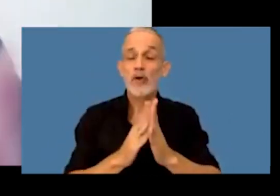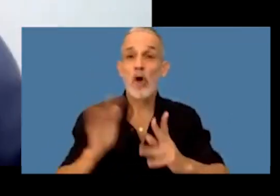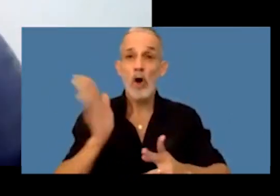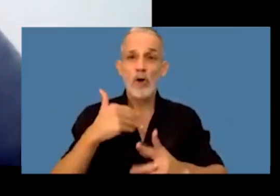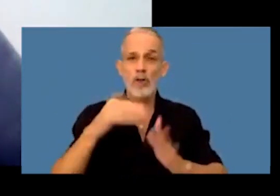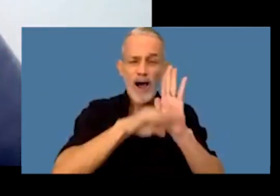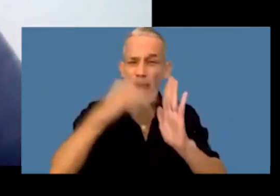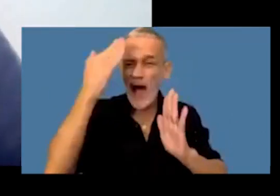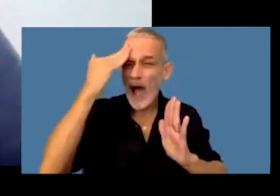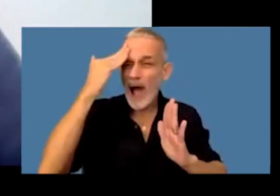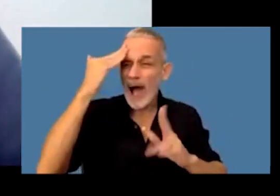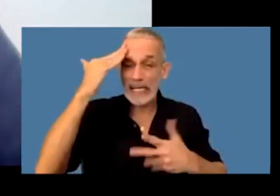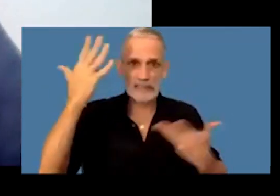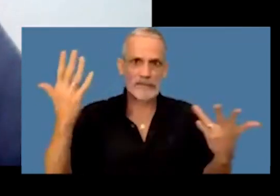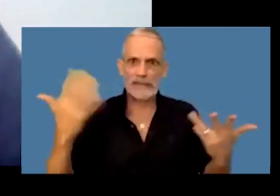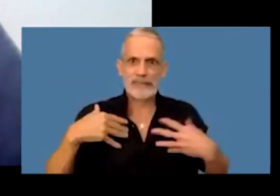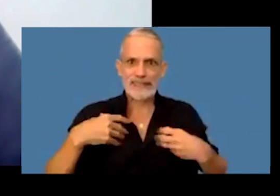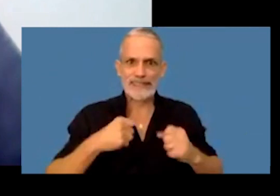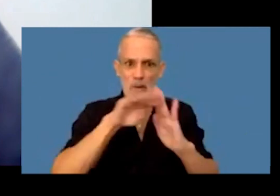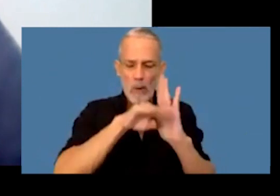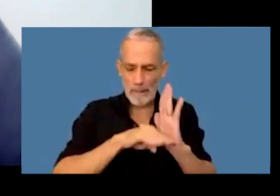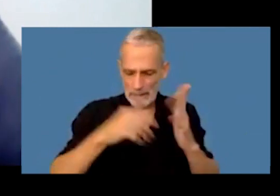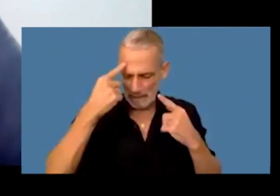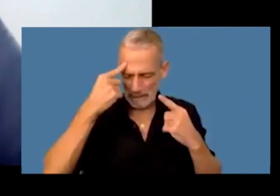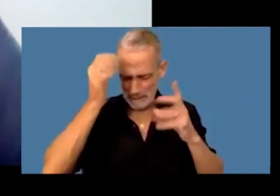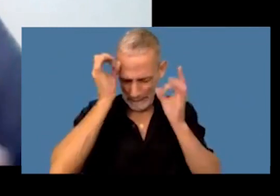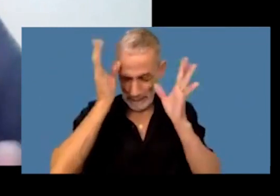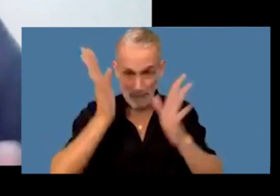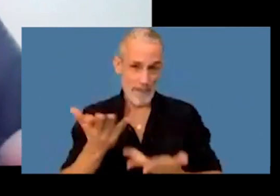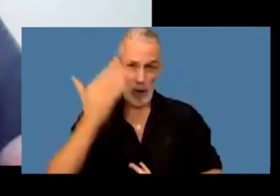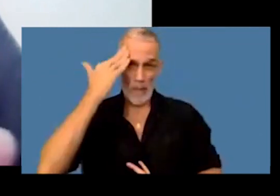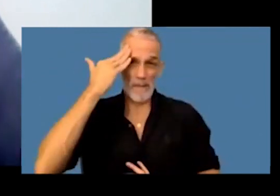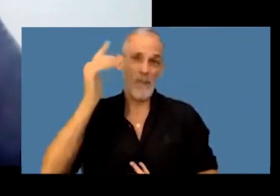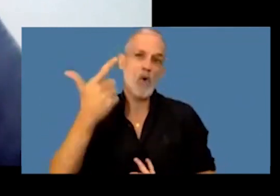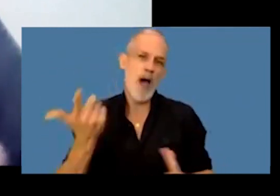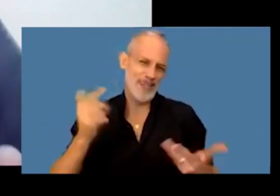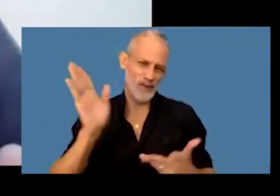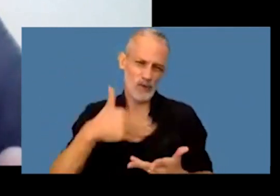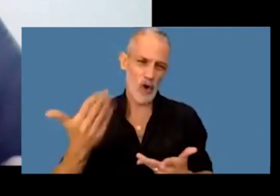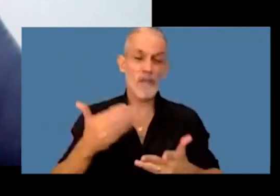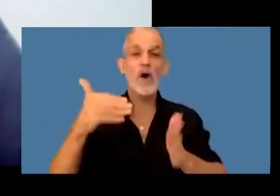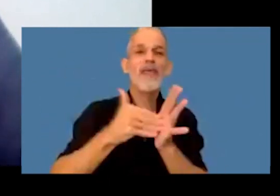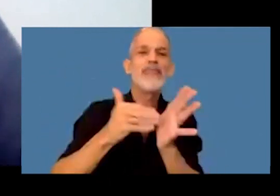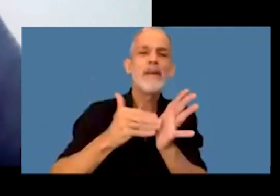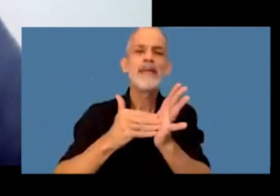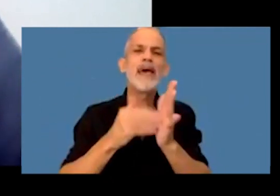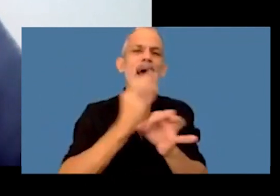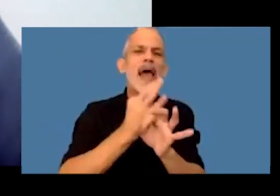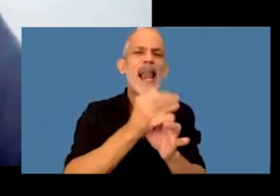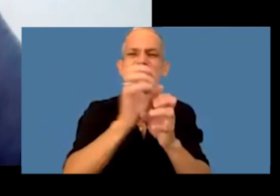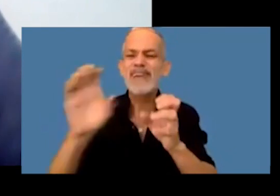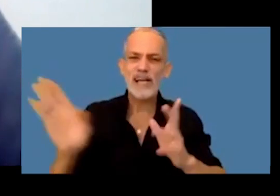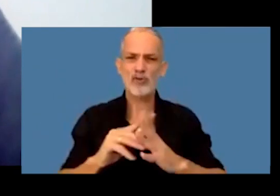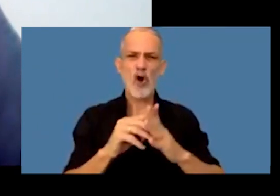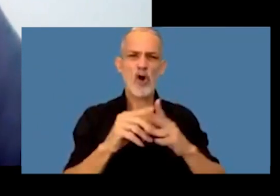las condiciones de salud en mente, pero en realidad, según obviamente la clasificación y la línea de